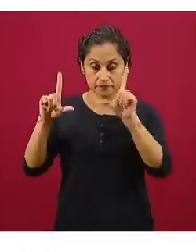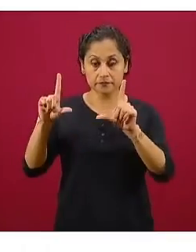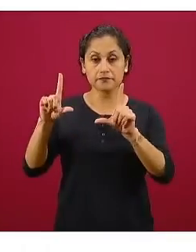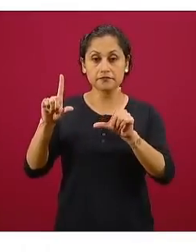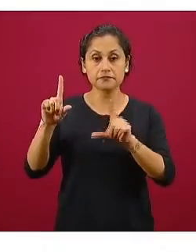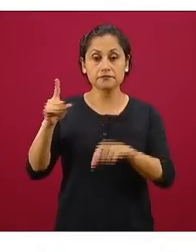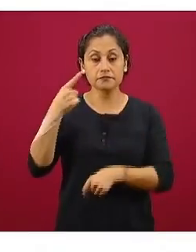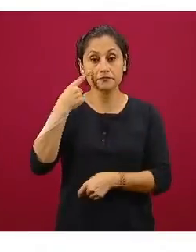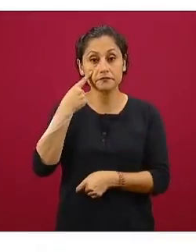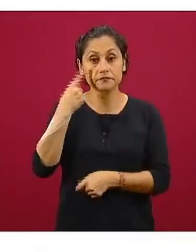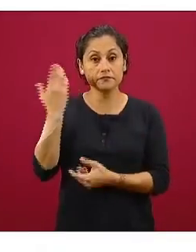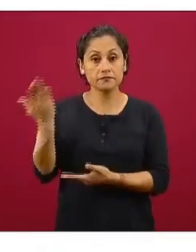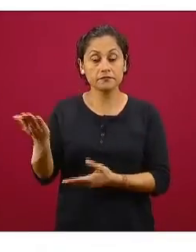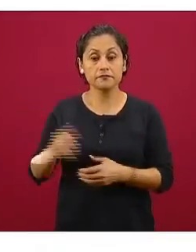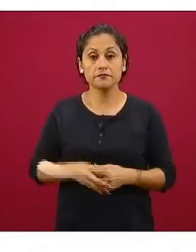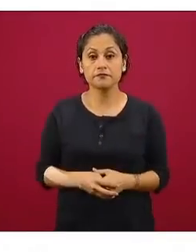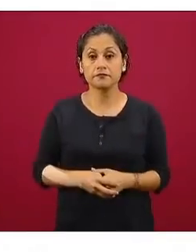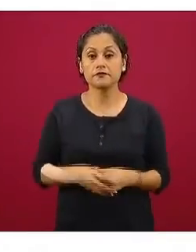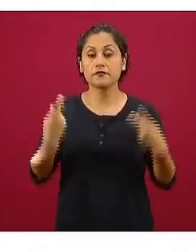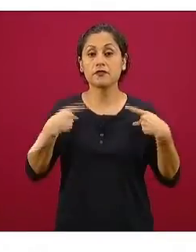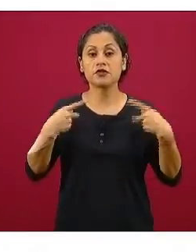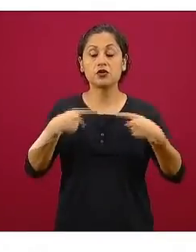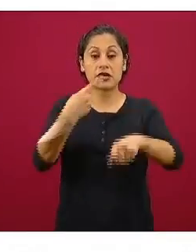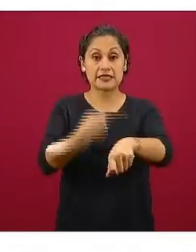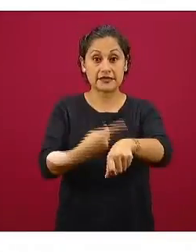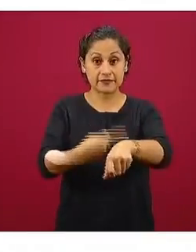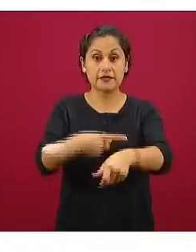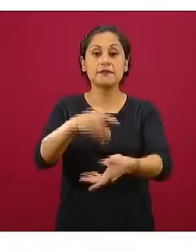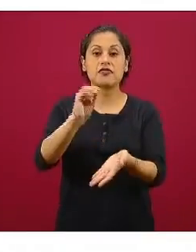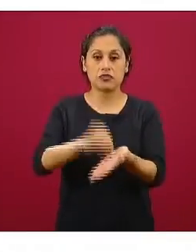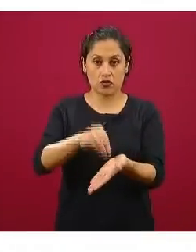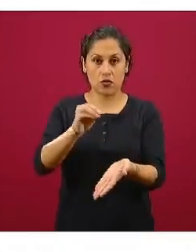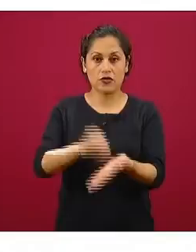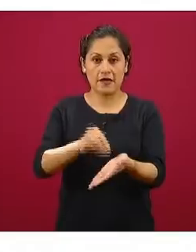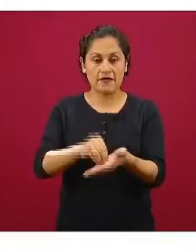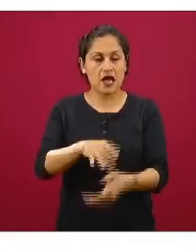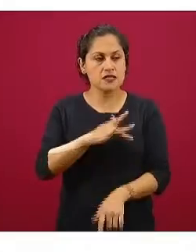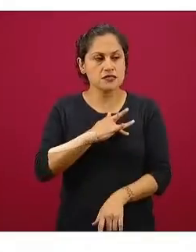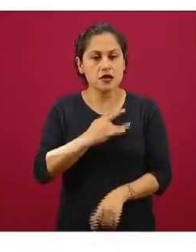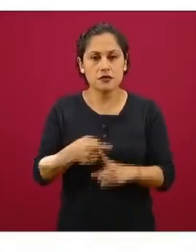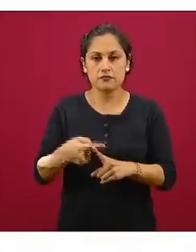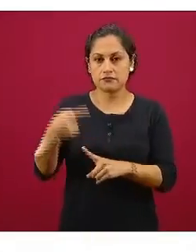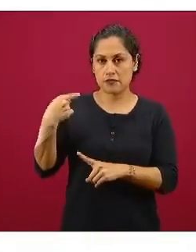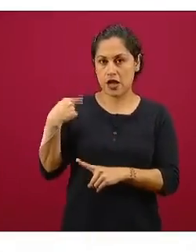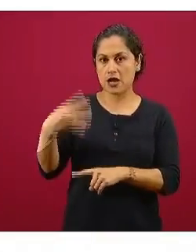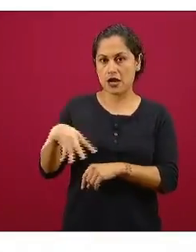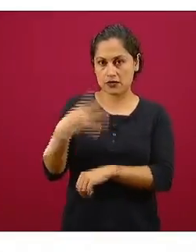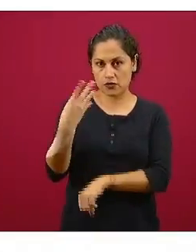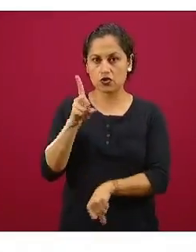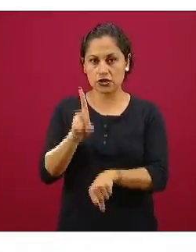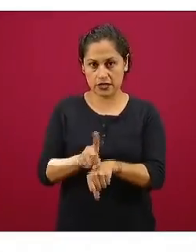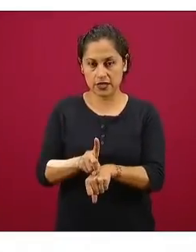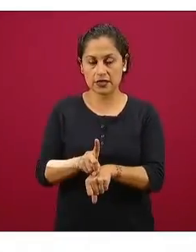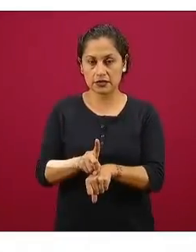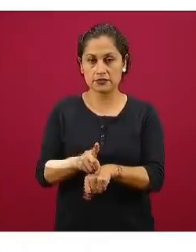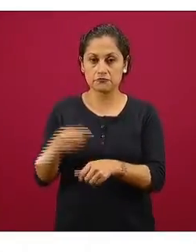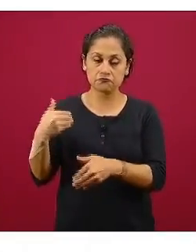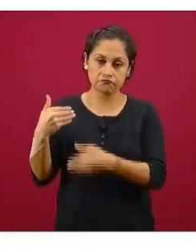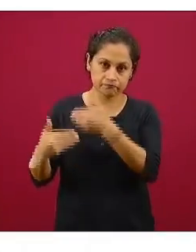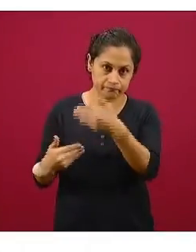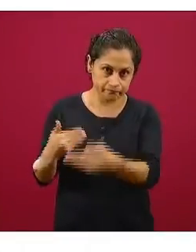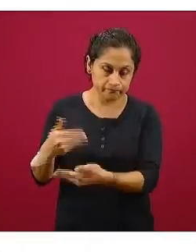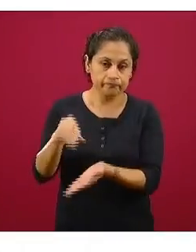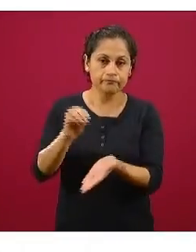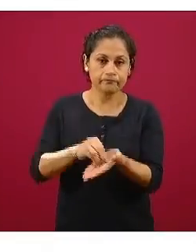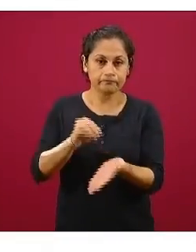ahora en la carga de casos activos, estos que iniciaron con signos y síntomas en los últimos 14 días. Los colores de